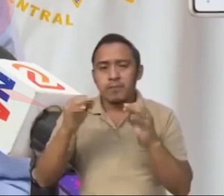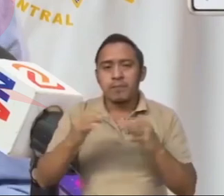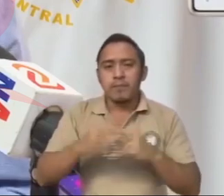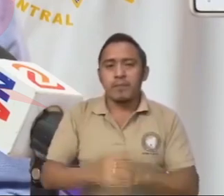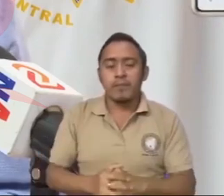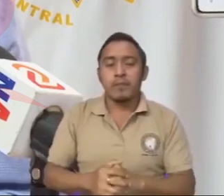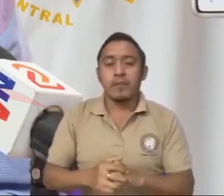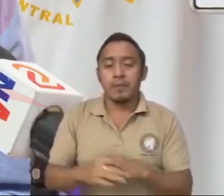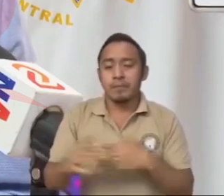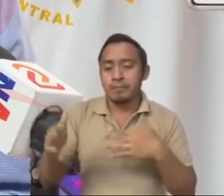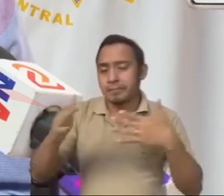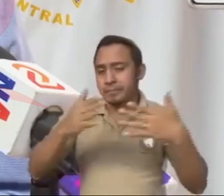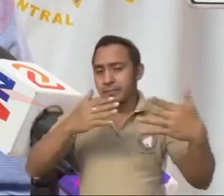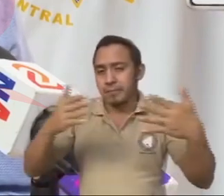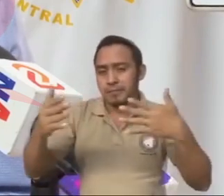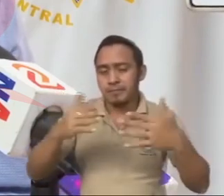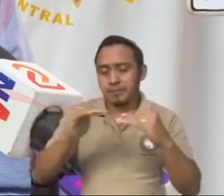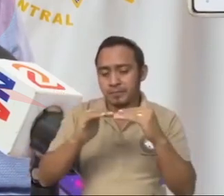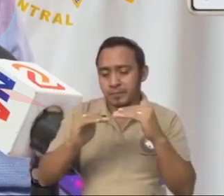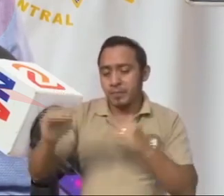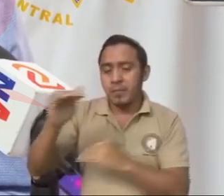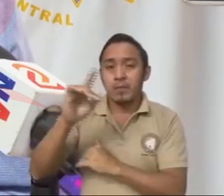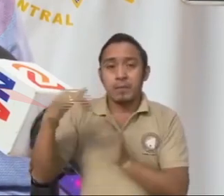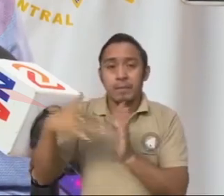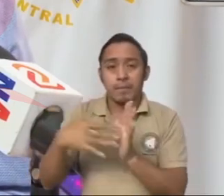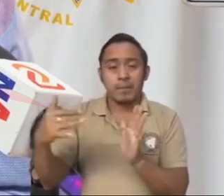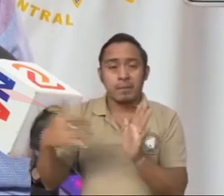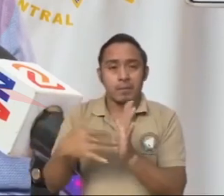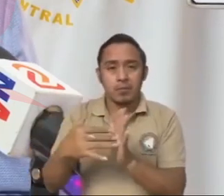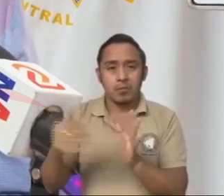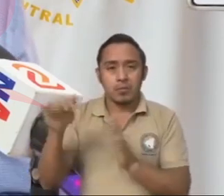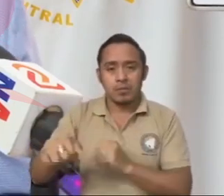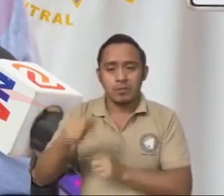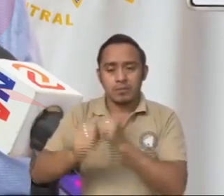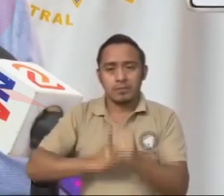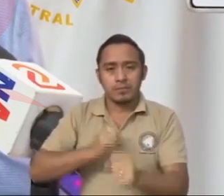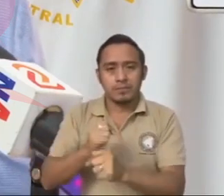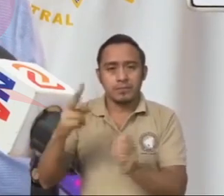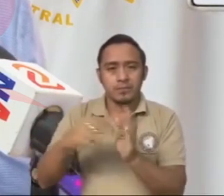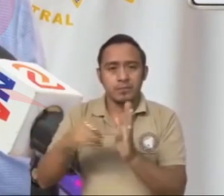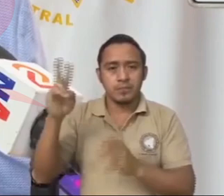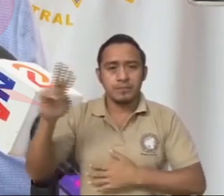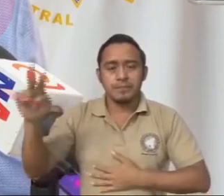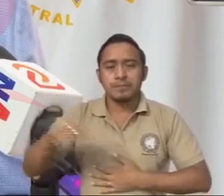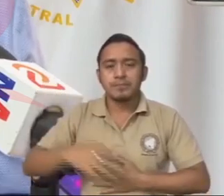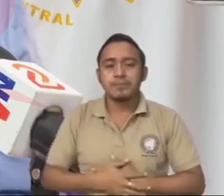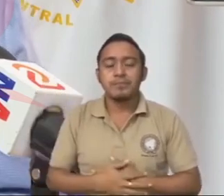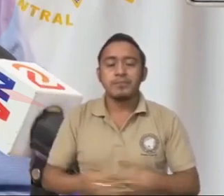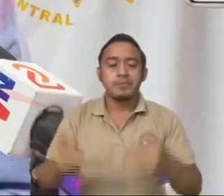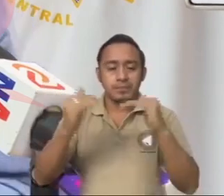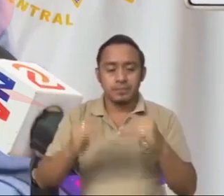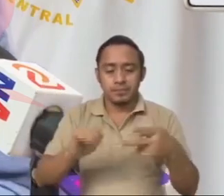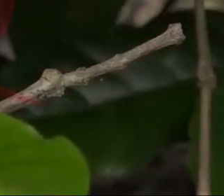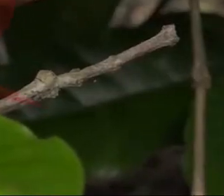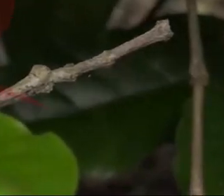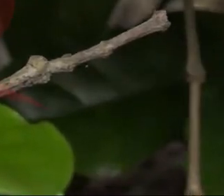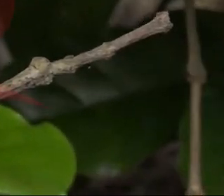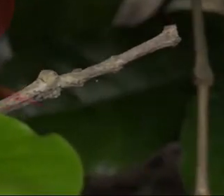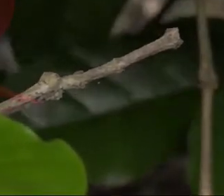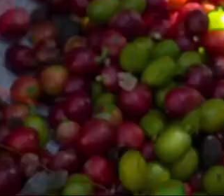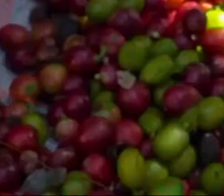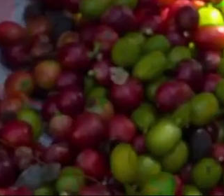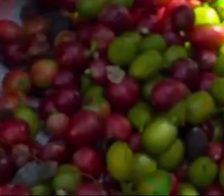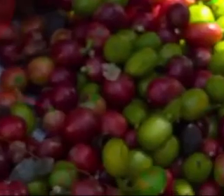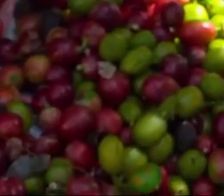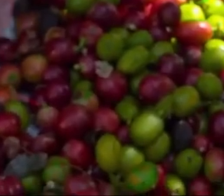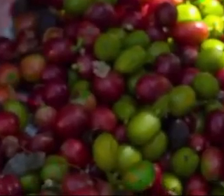a acercarse o superar los 1.000 millones en 2022. Café oro, más de